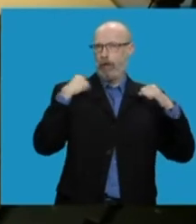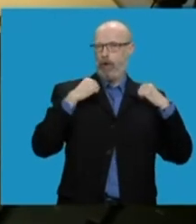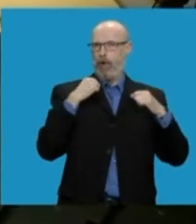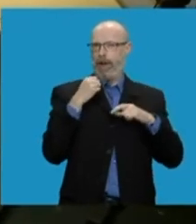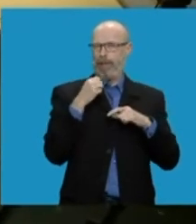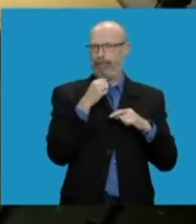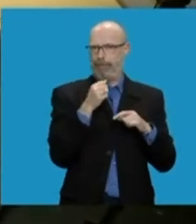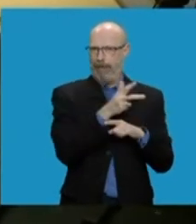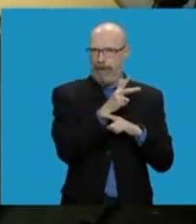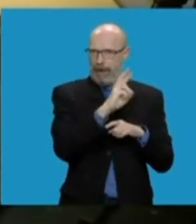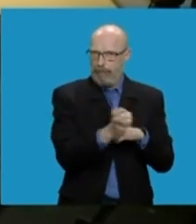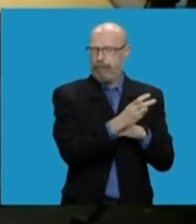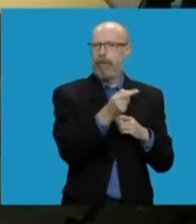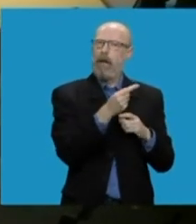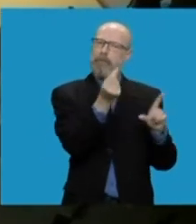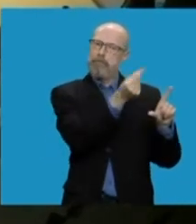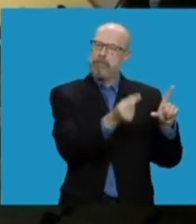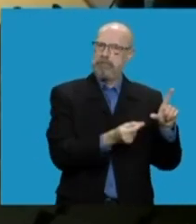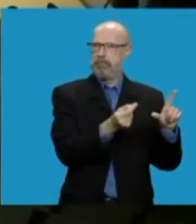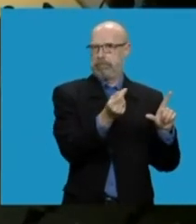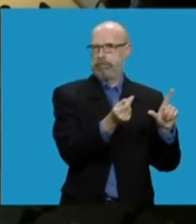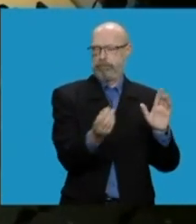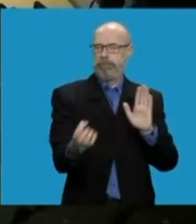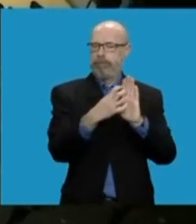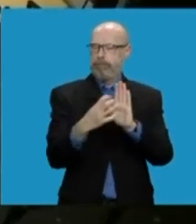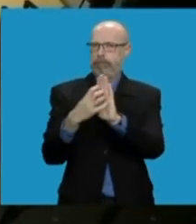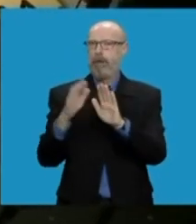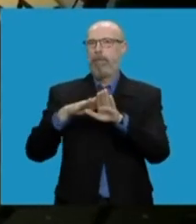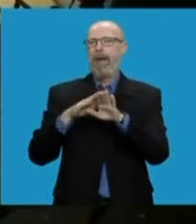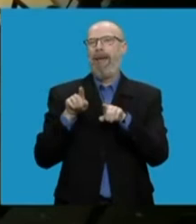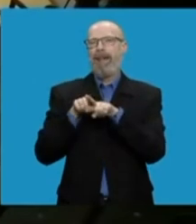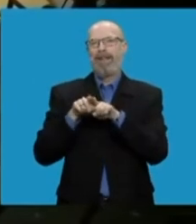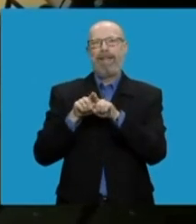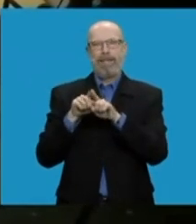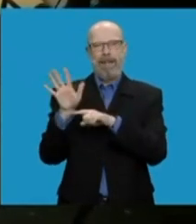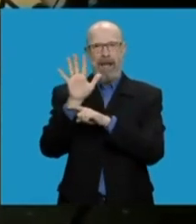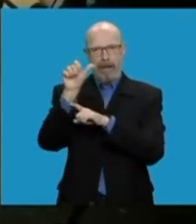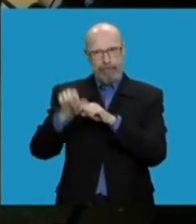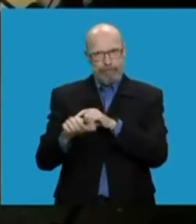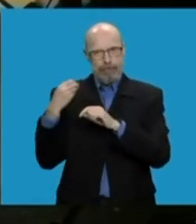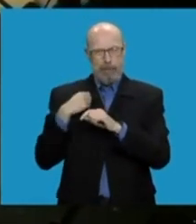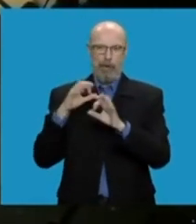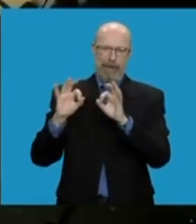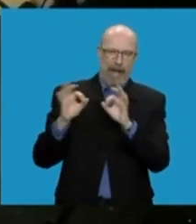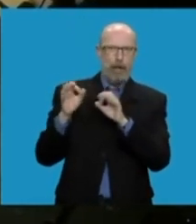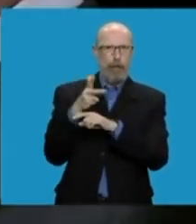e ilustraba de esa manera las críticas cinematográficas o las críticas teatrales y demás.